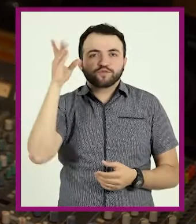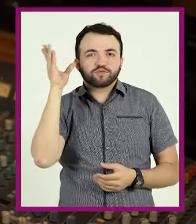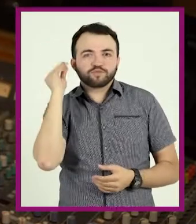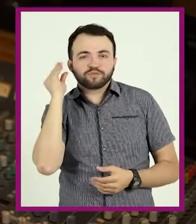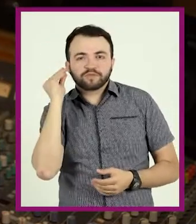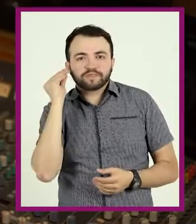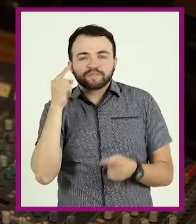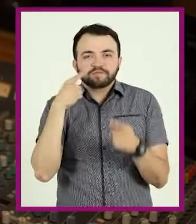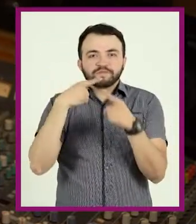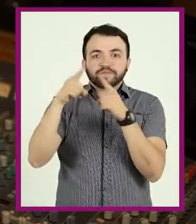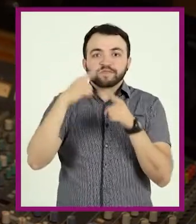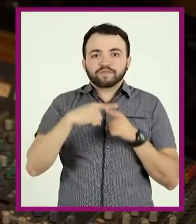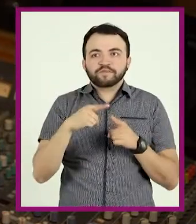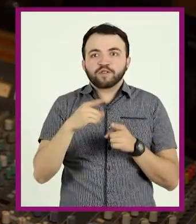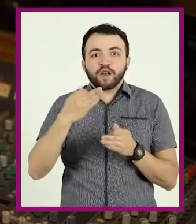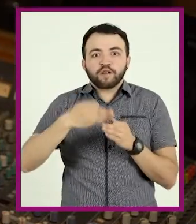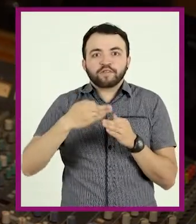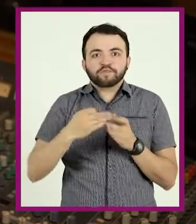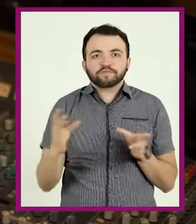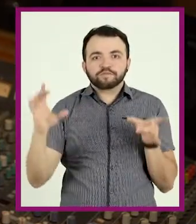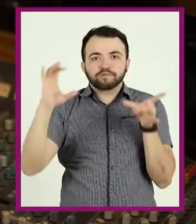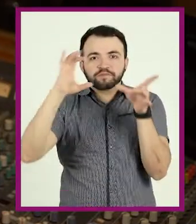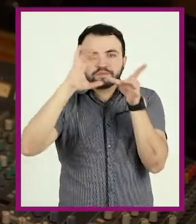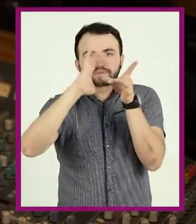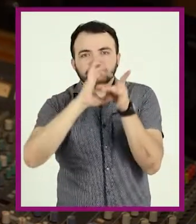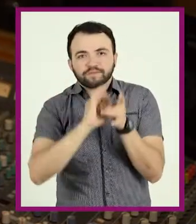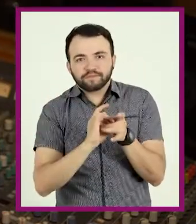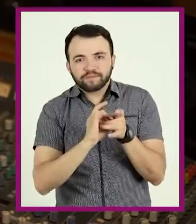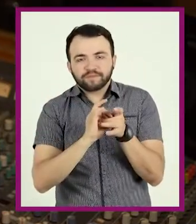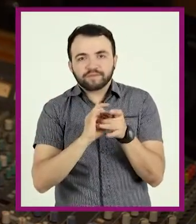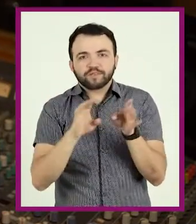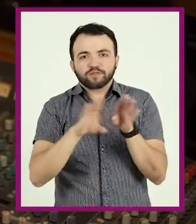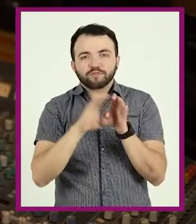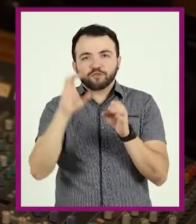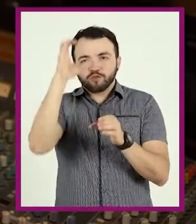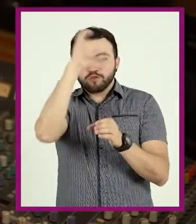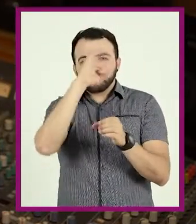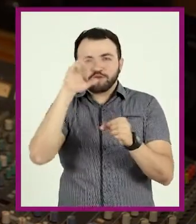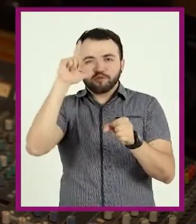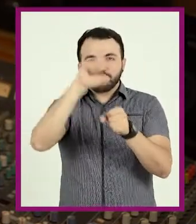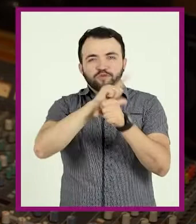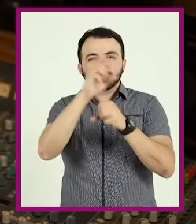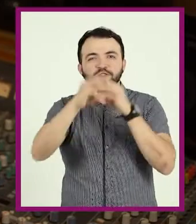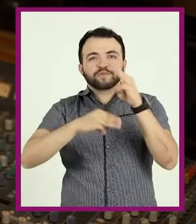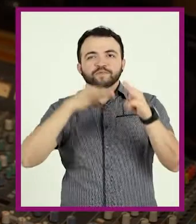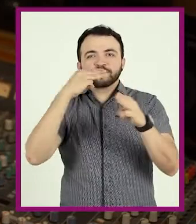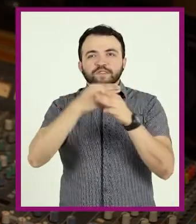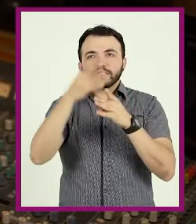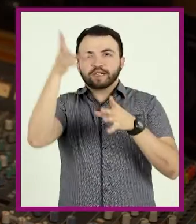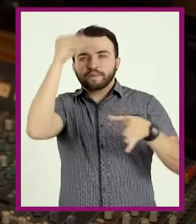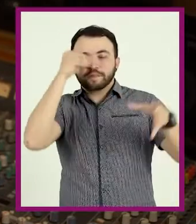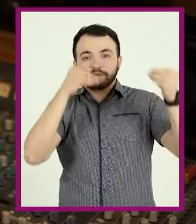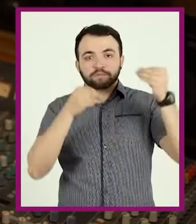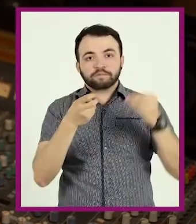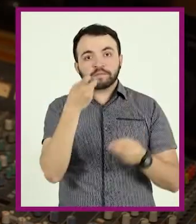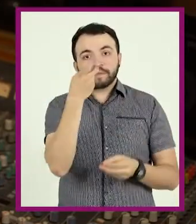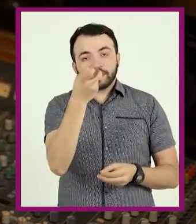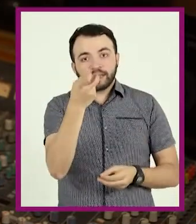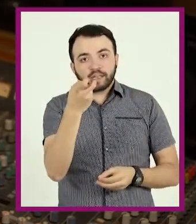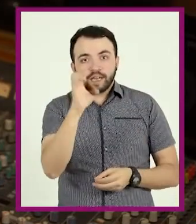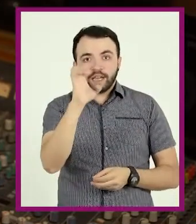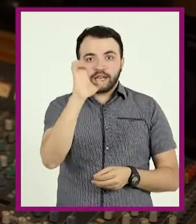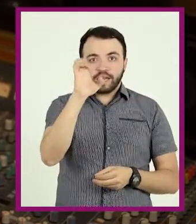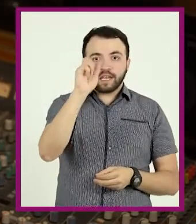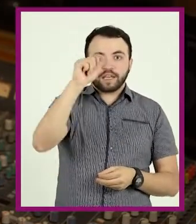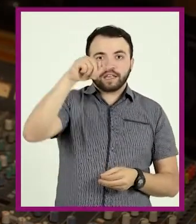En fin, toda esa riqueza se da en estos tiempos de globalización cultural. Pero bueno, esto fue Etnomúsica. Yo soy Bruno